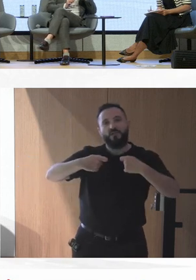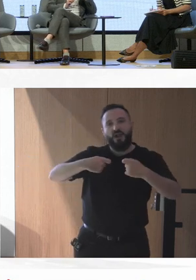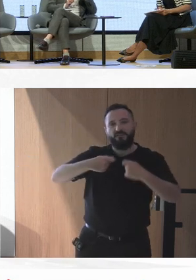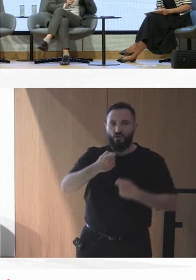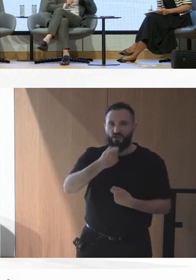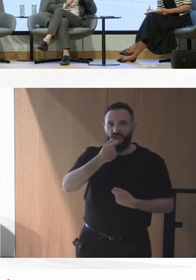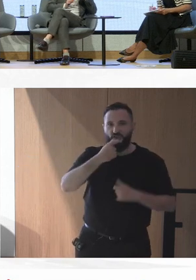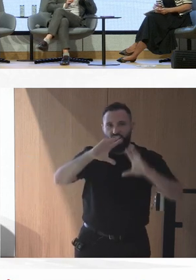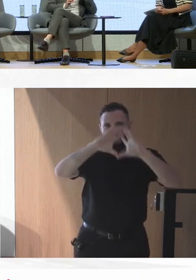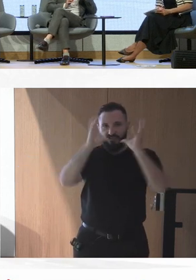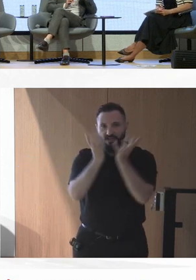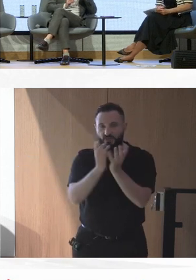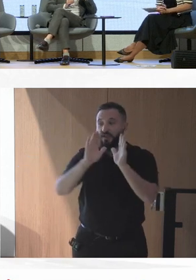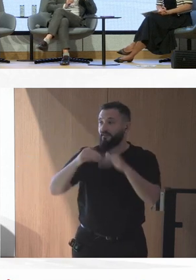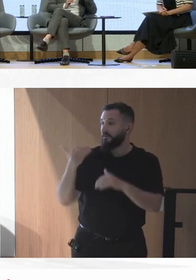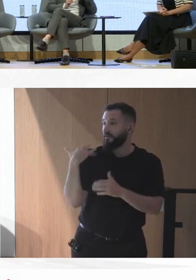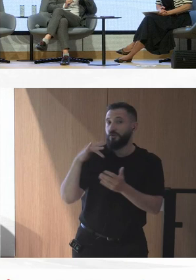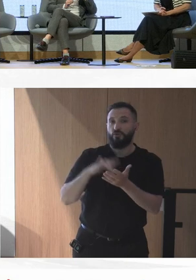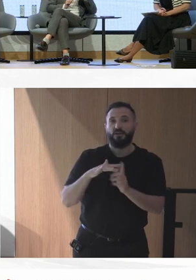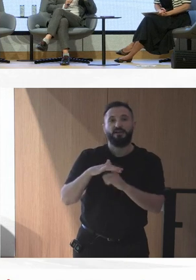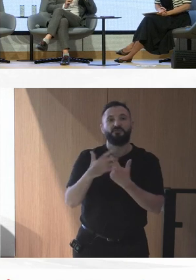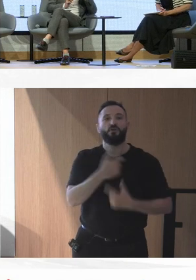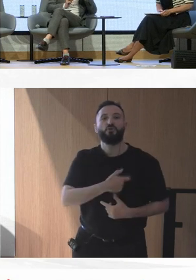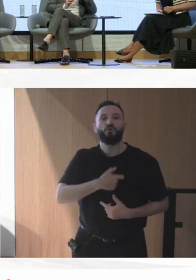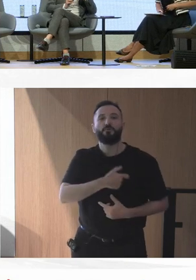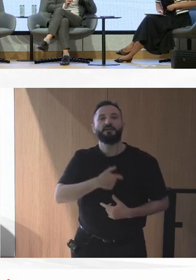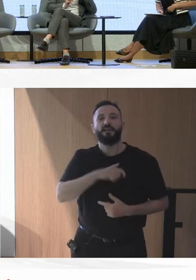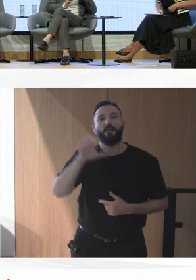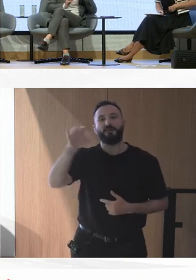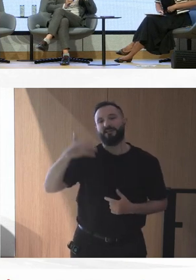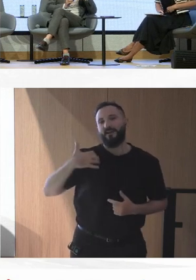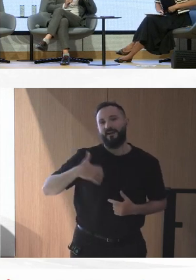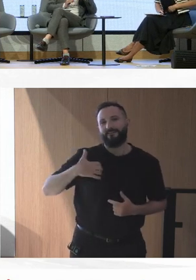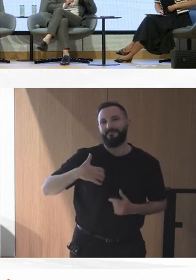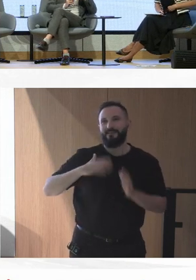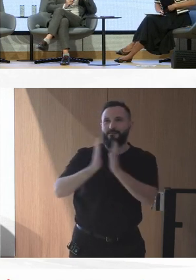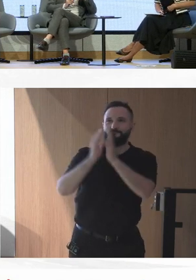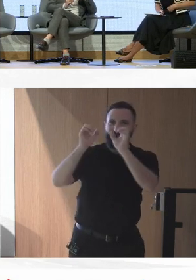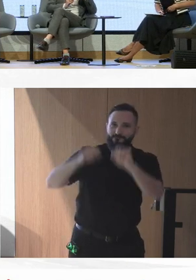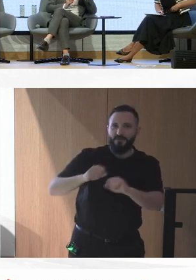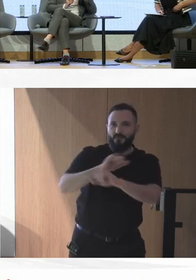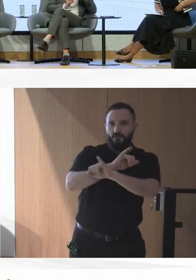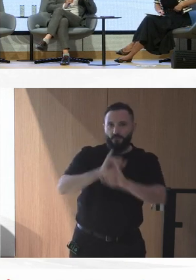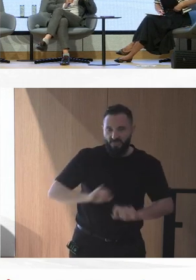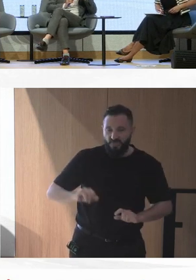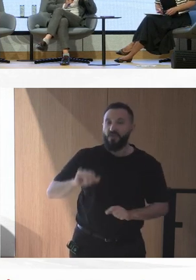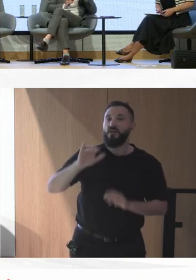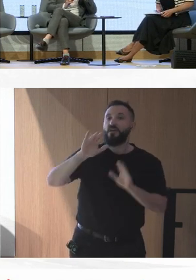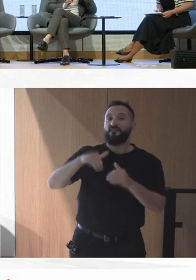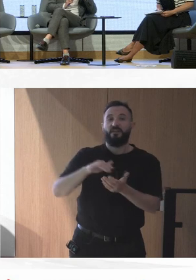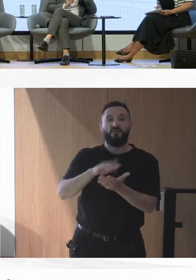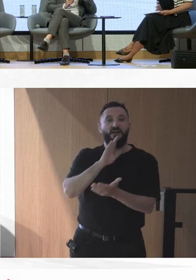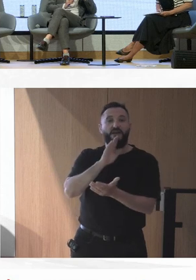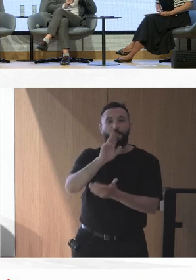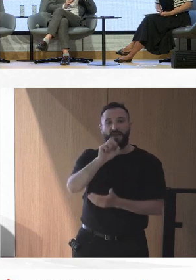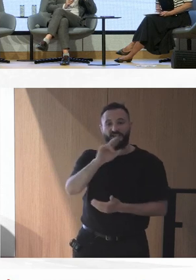solucionó amistosamente por el comité con el Estado de Argentina, ¿no? Entonces, hay una manera de incorporar, como lo planteaba